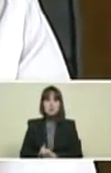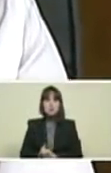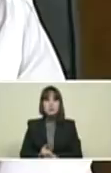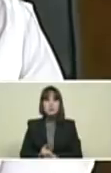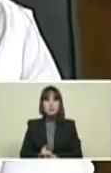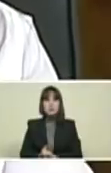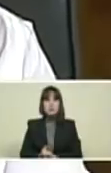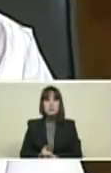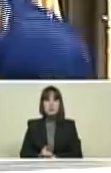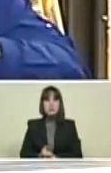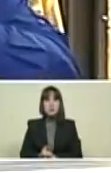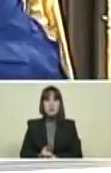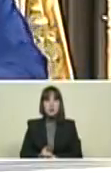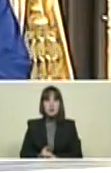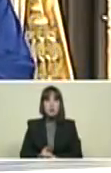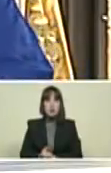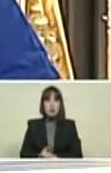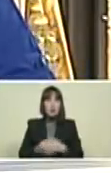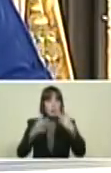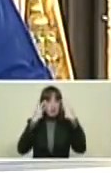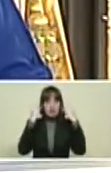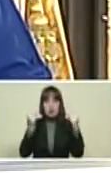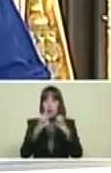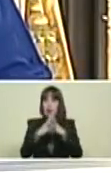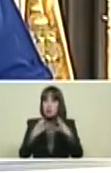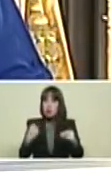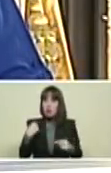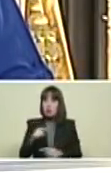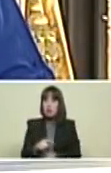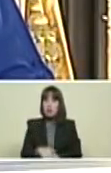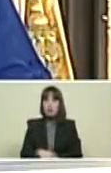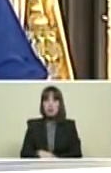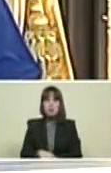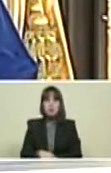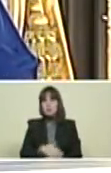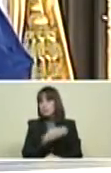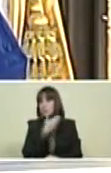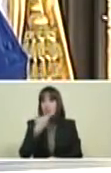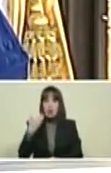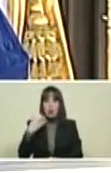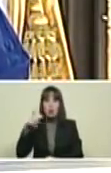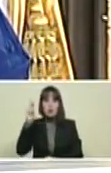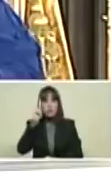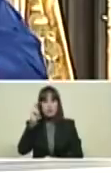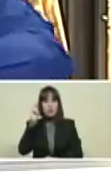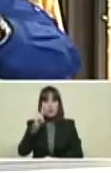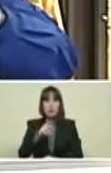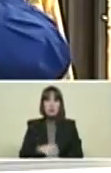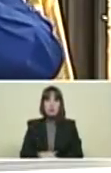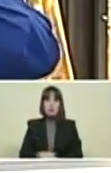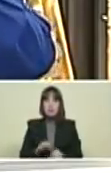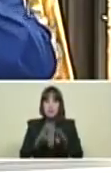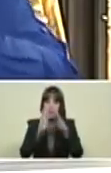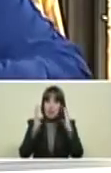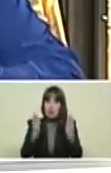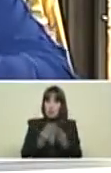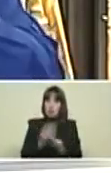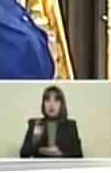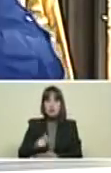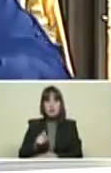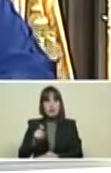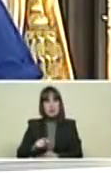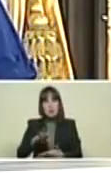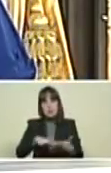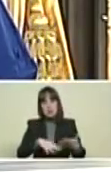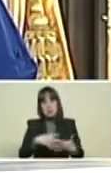Los profesores los tenemos en las escuelas y los liceos. Traigamos los mejores profesores del mundo, si es necesario, en matemática,